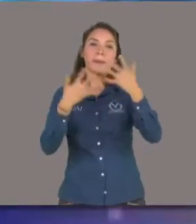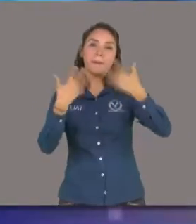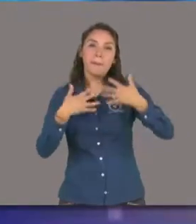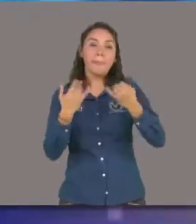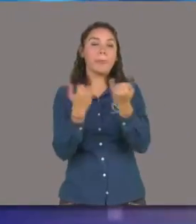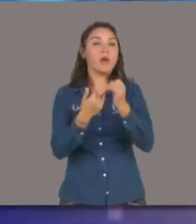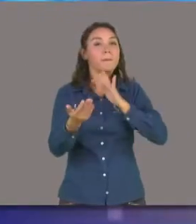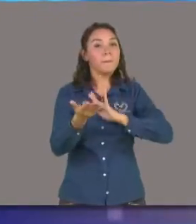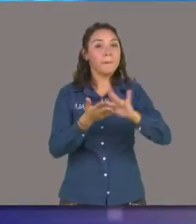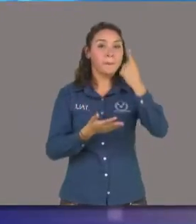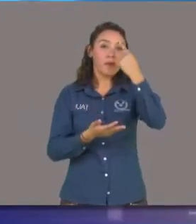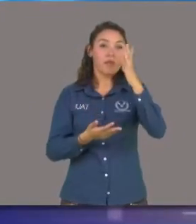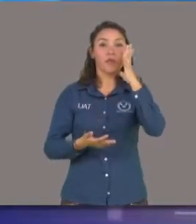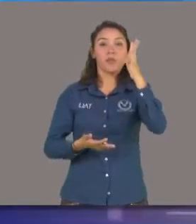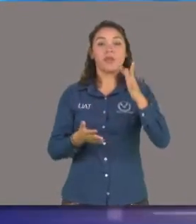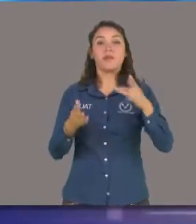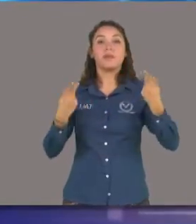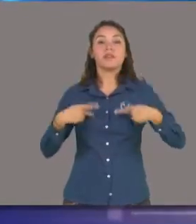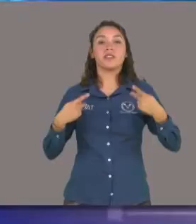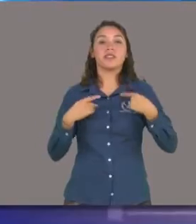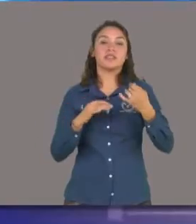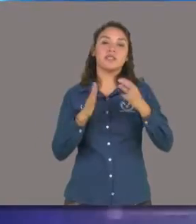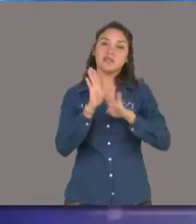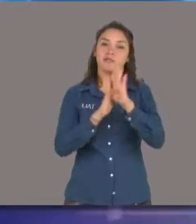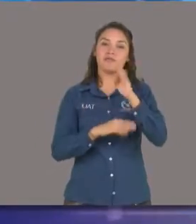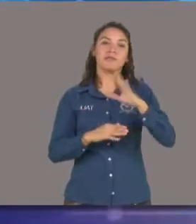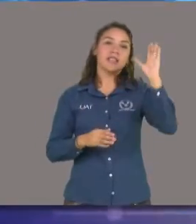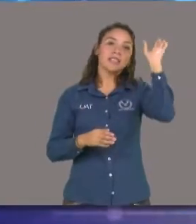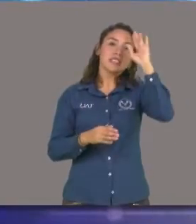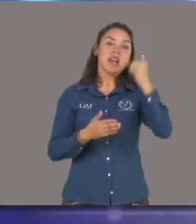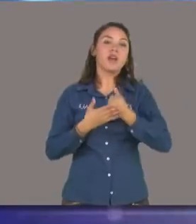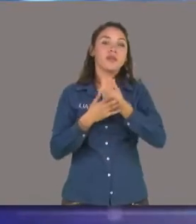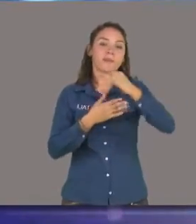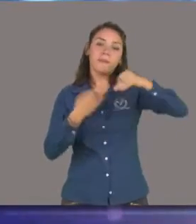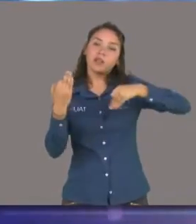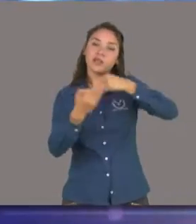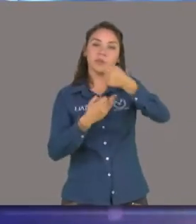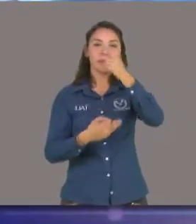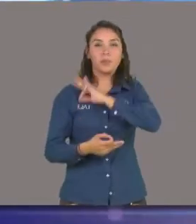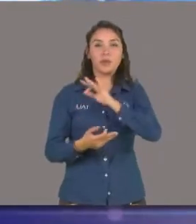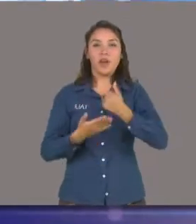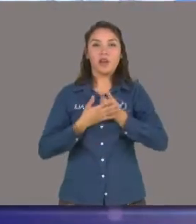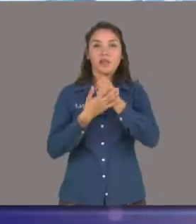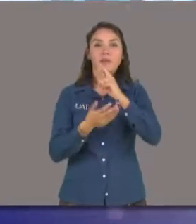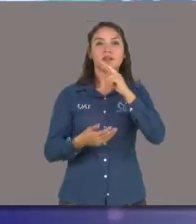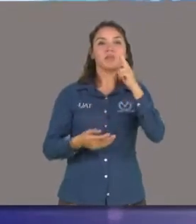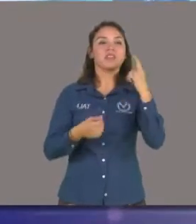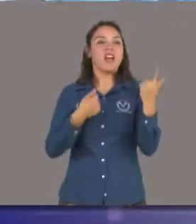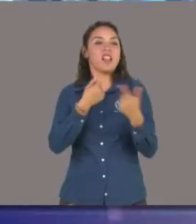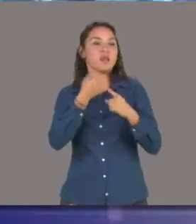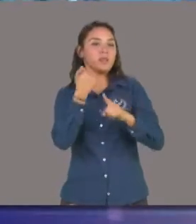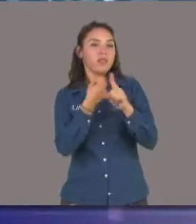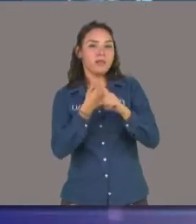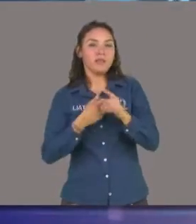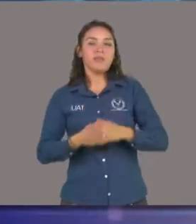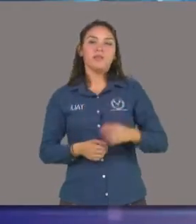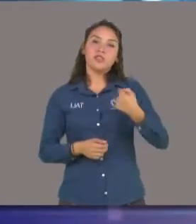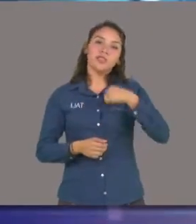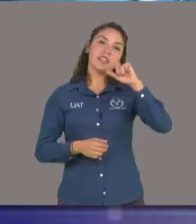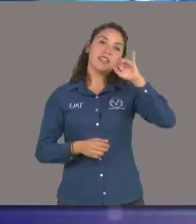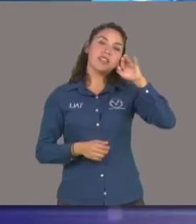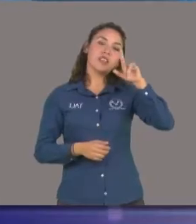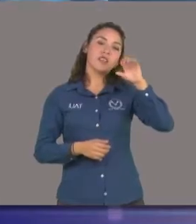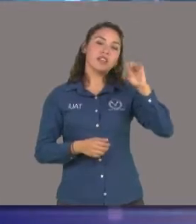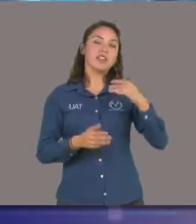instituciones de educación superior en México cuentan con programas académicos para formar emprendedores y apoyarlos a que sean empresarios exitosos en el